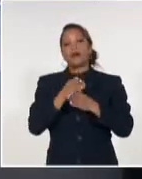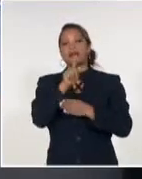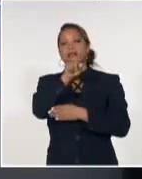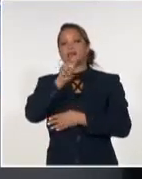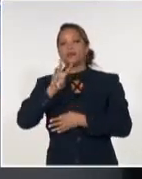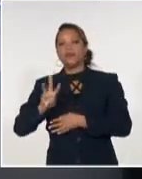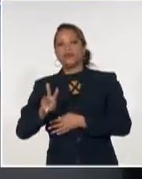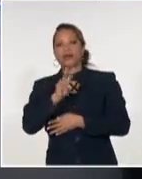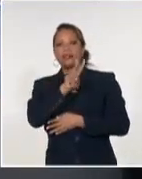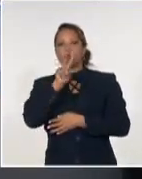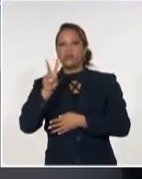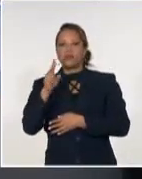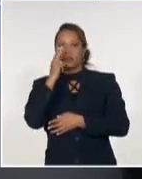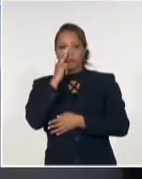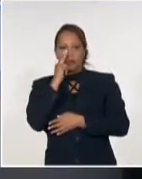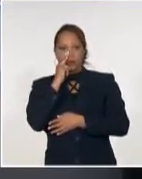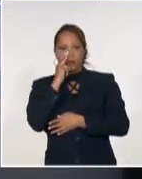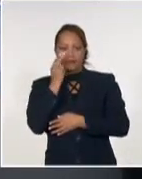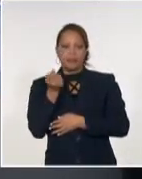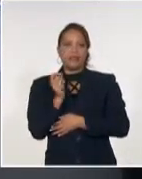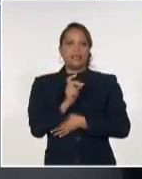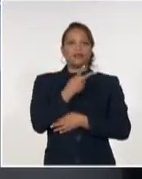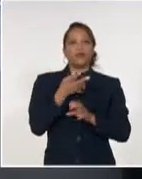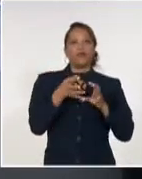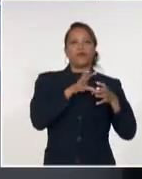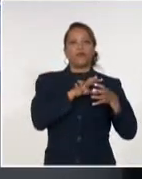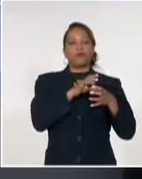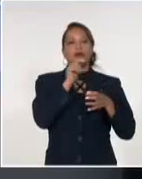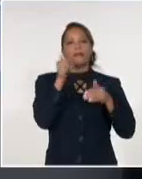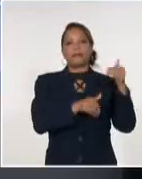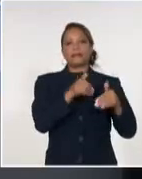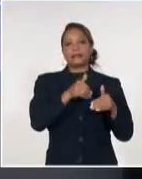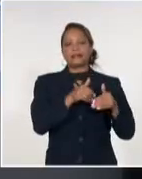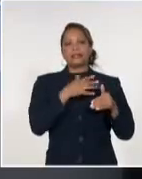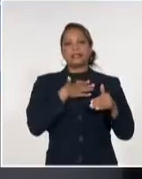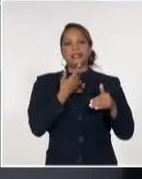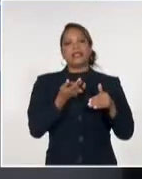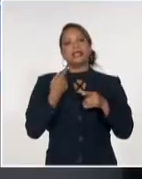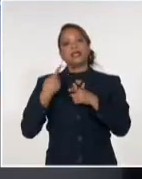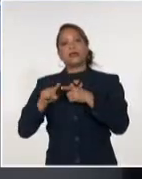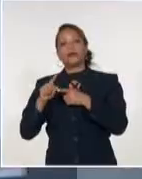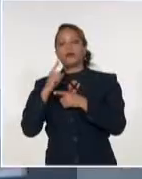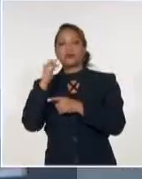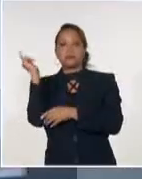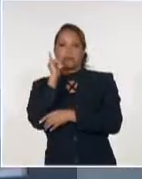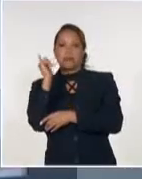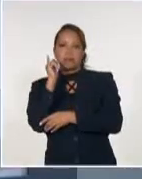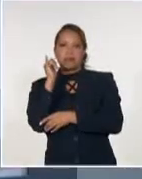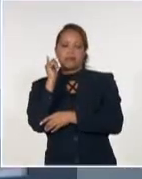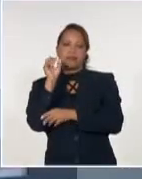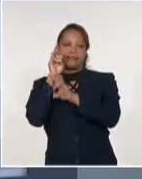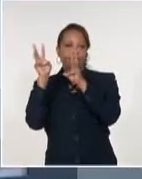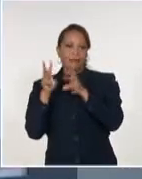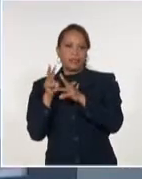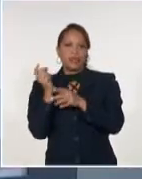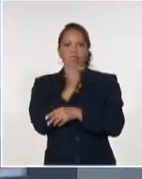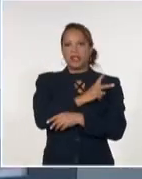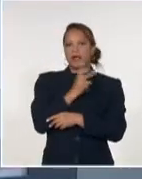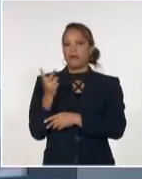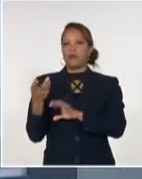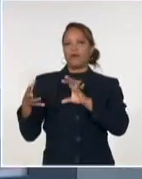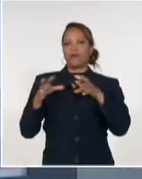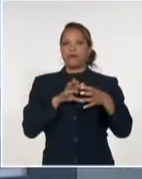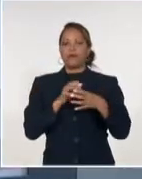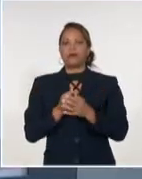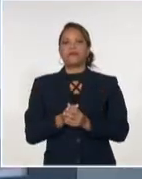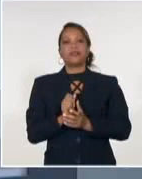de este 2023 en dos modalidades, en modalidad presencial y en modalidad virtual. Es decir, se ha diseñado una programación del 2 al 12